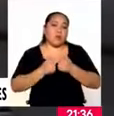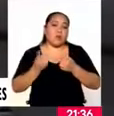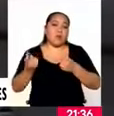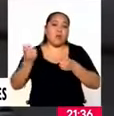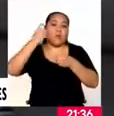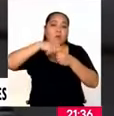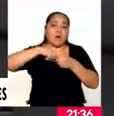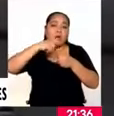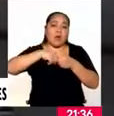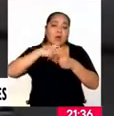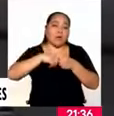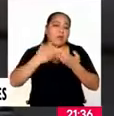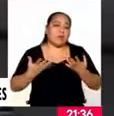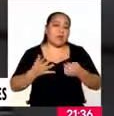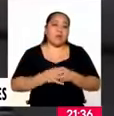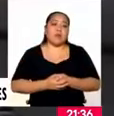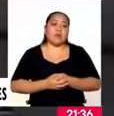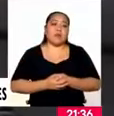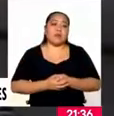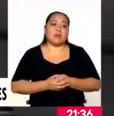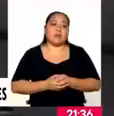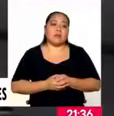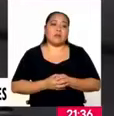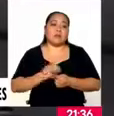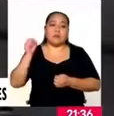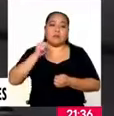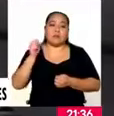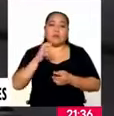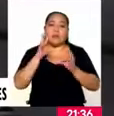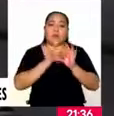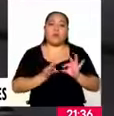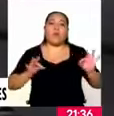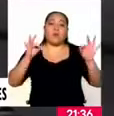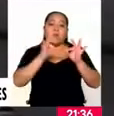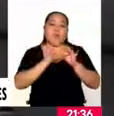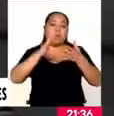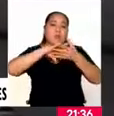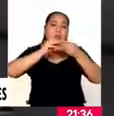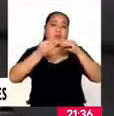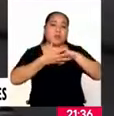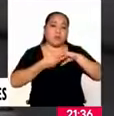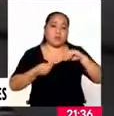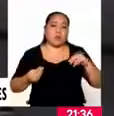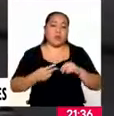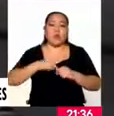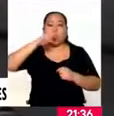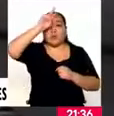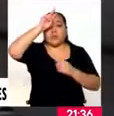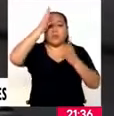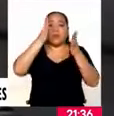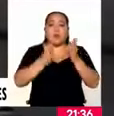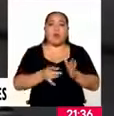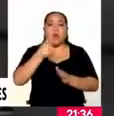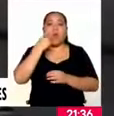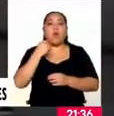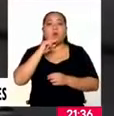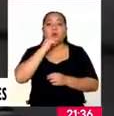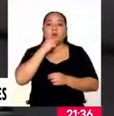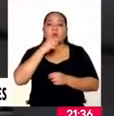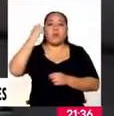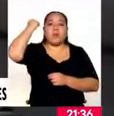parte de nuestro, por supuesto, importante patrimonio. Los peruanos y peruanas tenemos derecho a